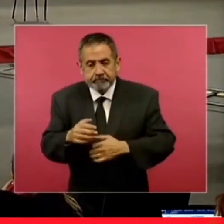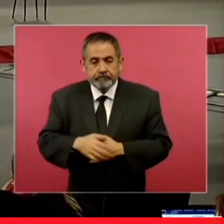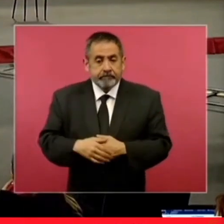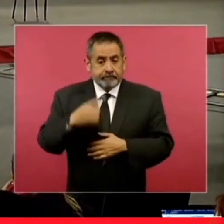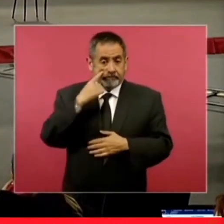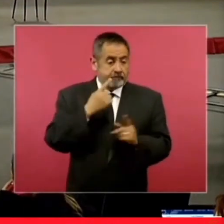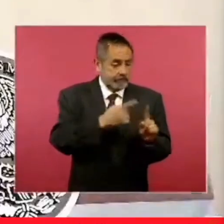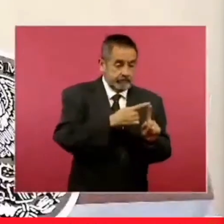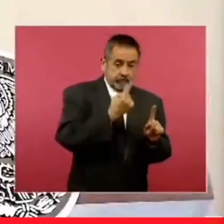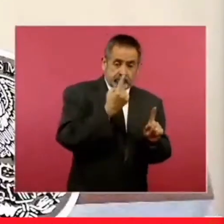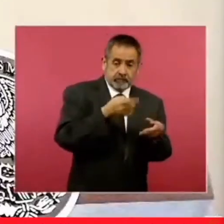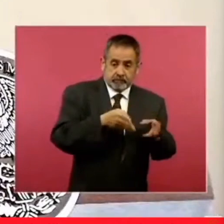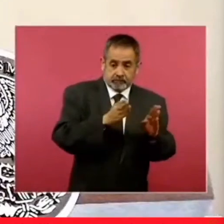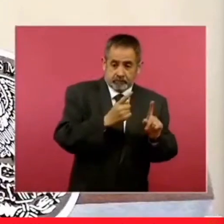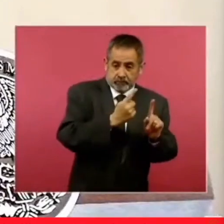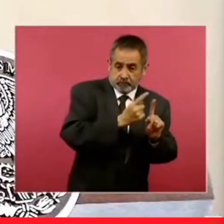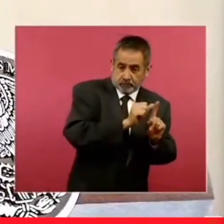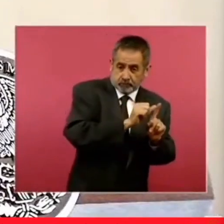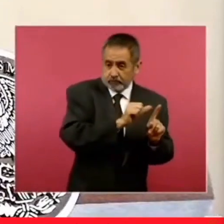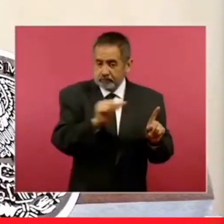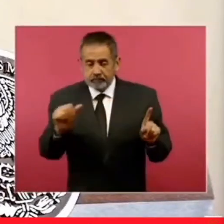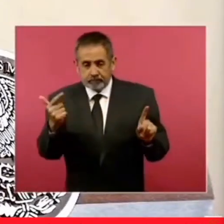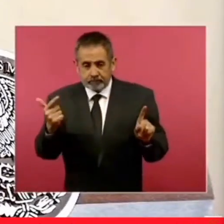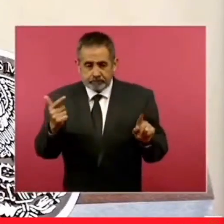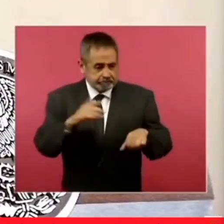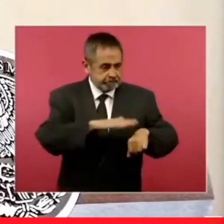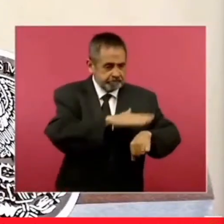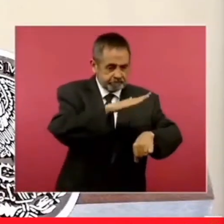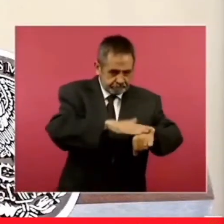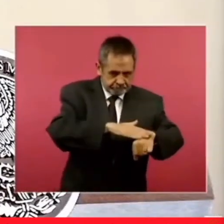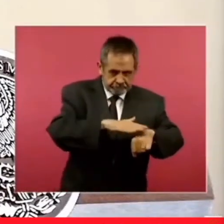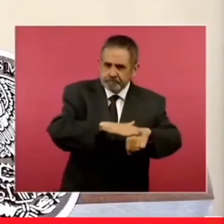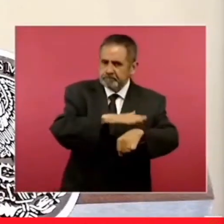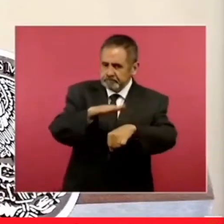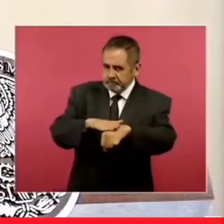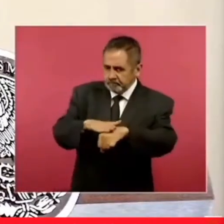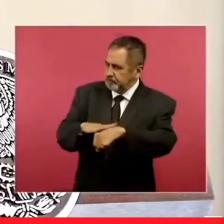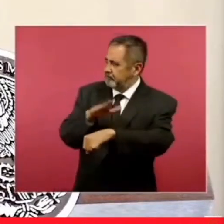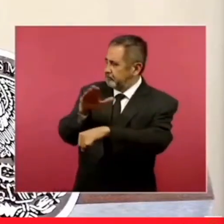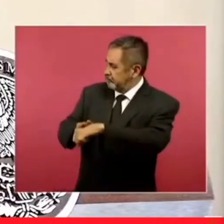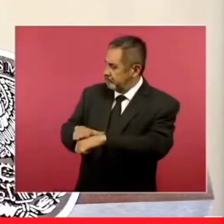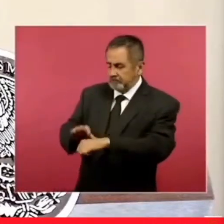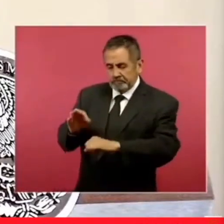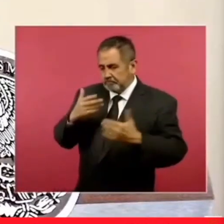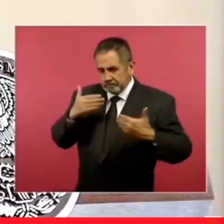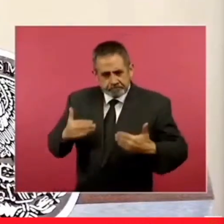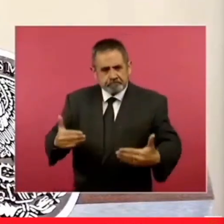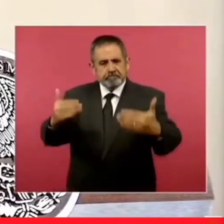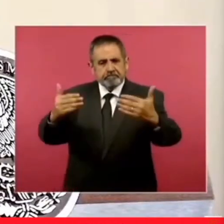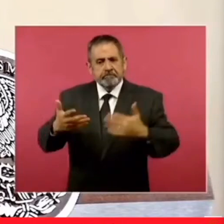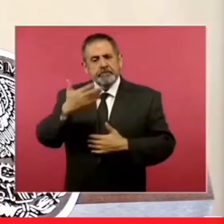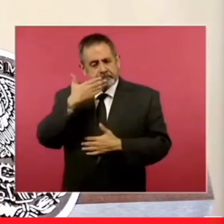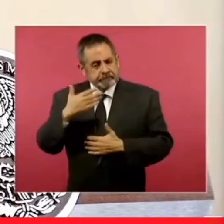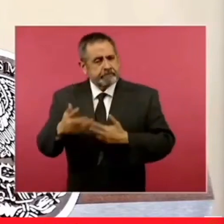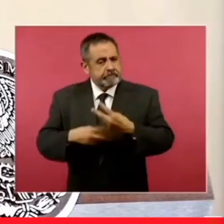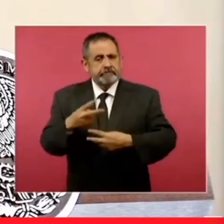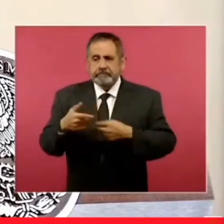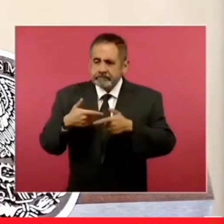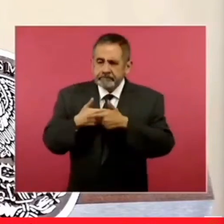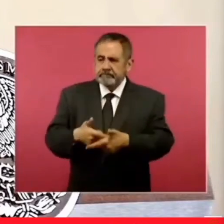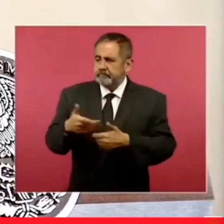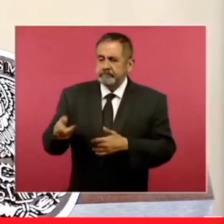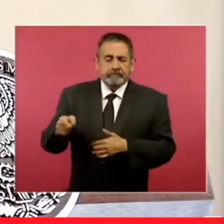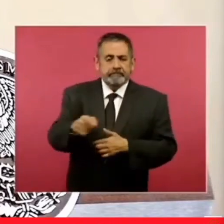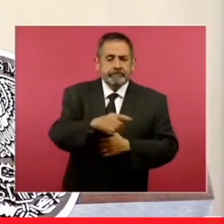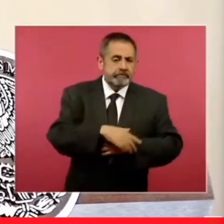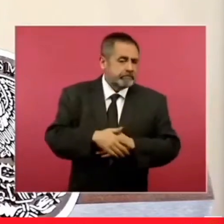1 al 7 hemos dado ya visto bueno para que las obras avancen. Esto significa que en cualquier